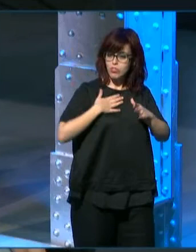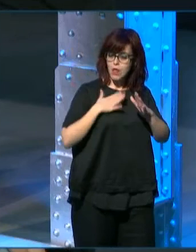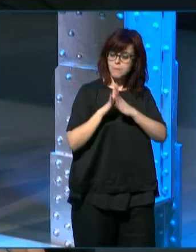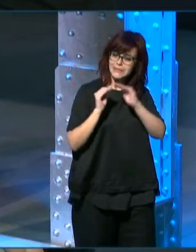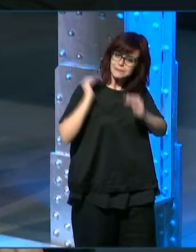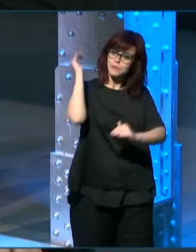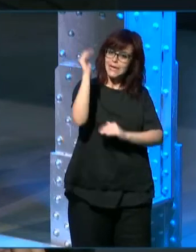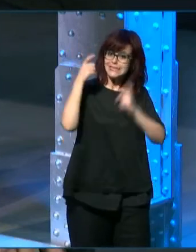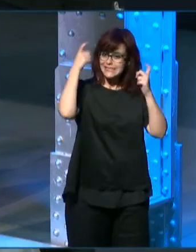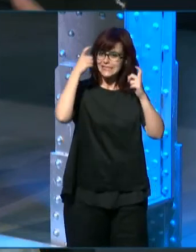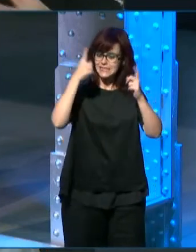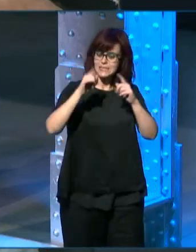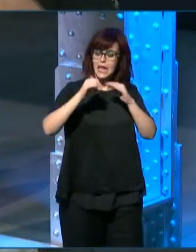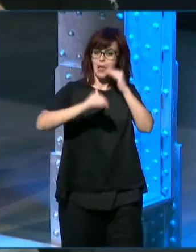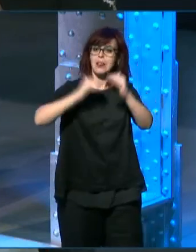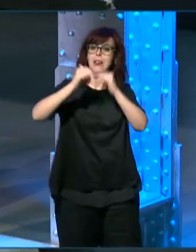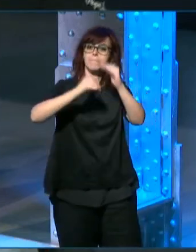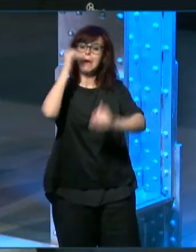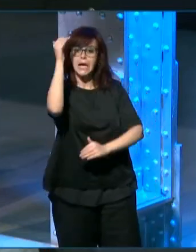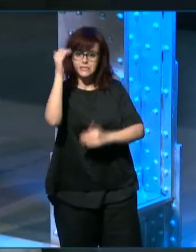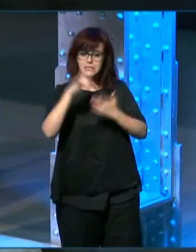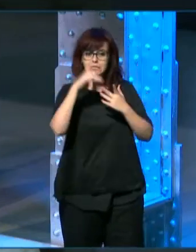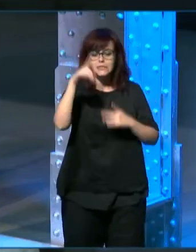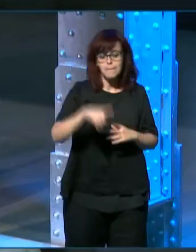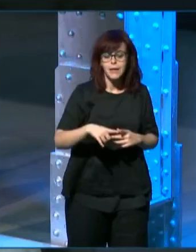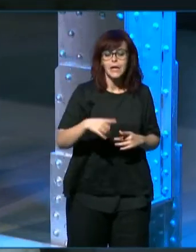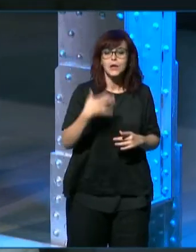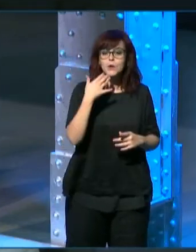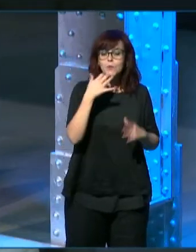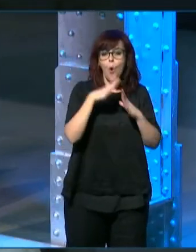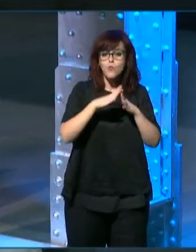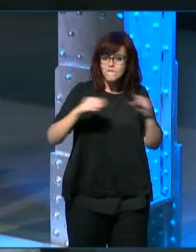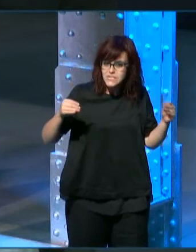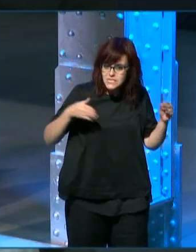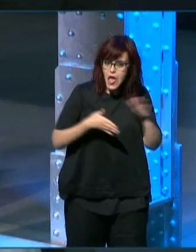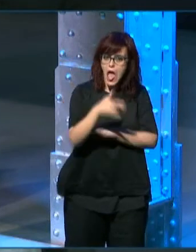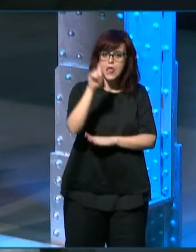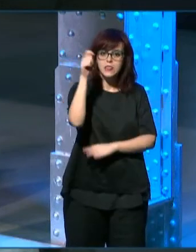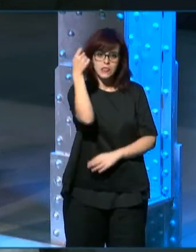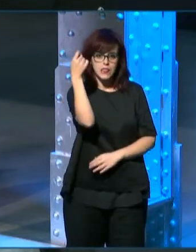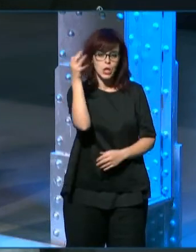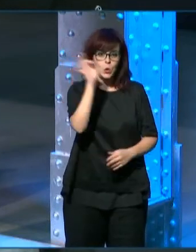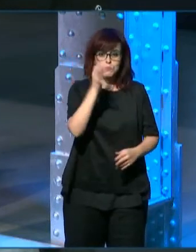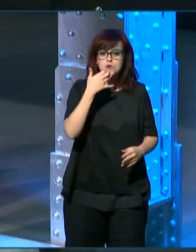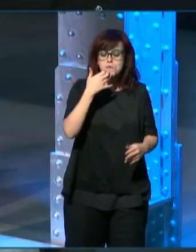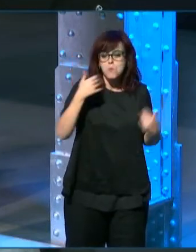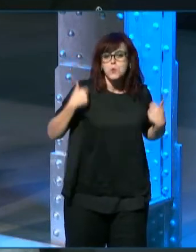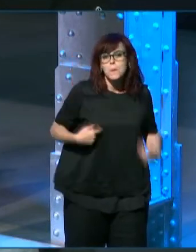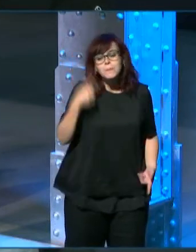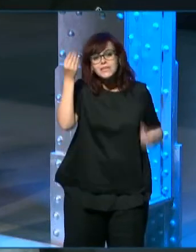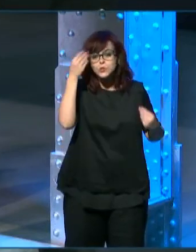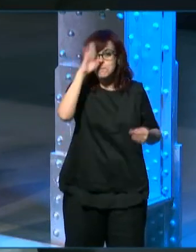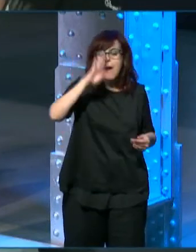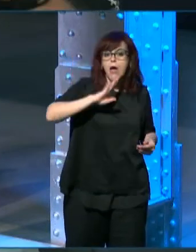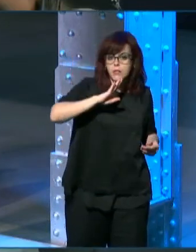que procedía mi padre. También tiene que ver eso con haber accedido a la universidad. Yo creo, por ejemplo, si pienso en mi padre,